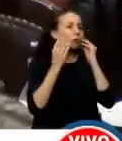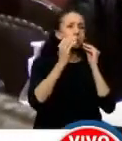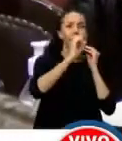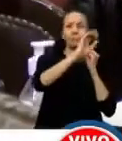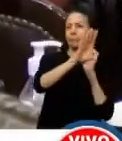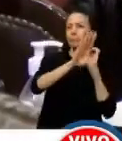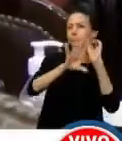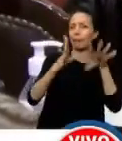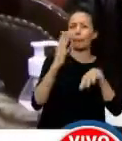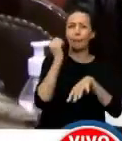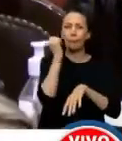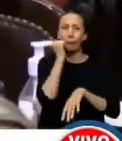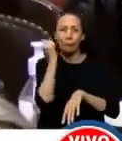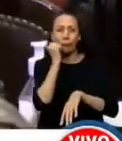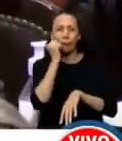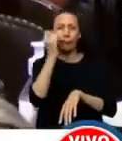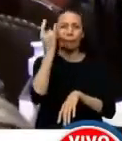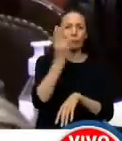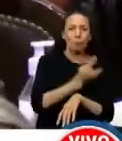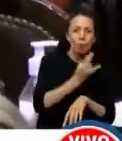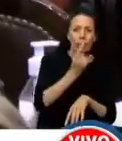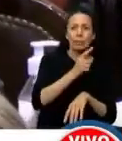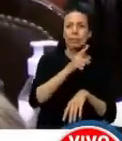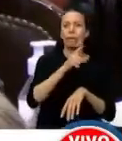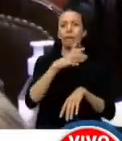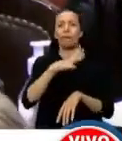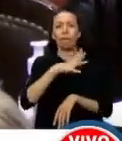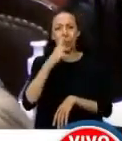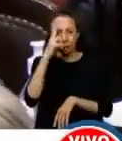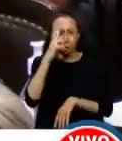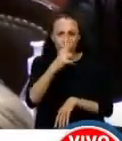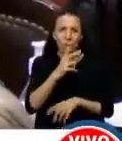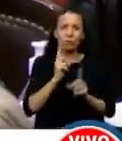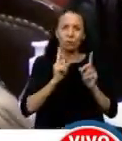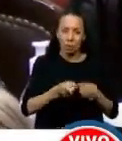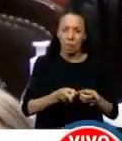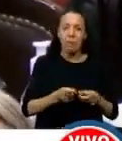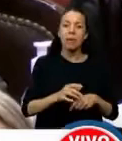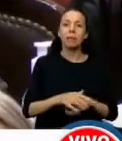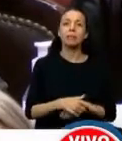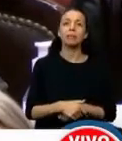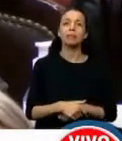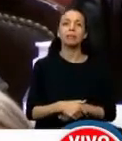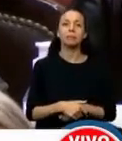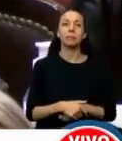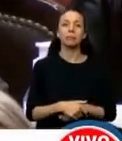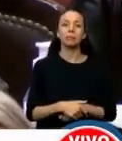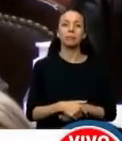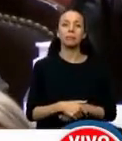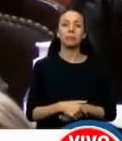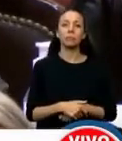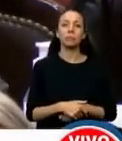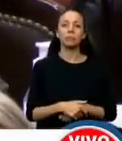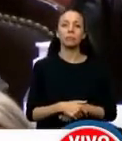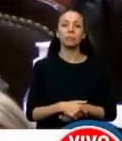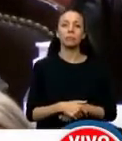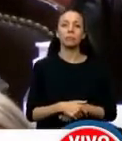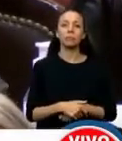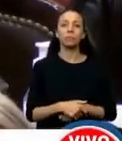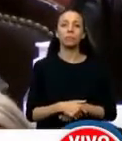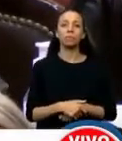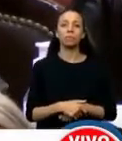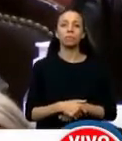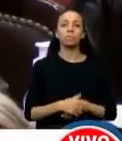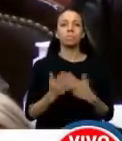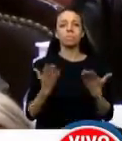por así decir? No, yo he visto mucho acompañamiento de parte de los sectores que nos tocan tener más